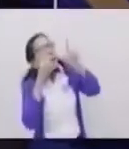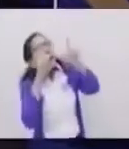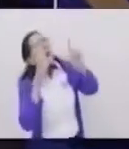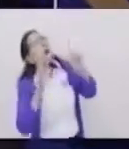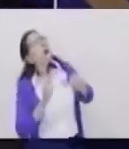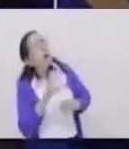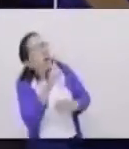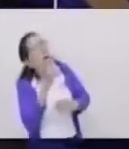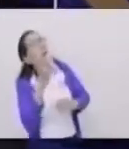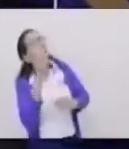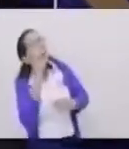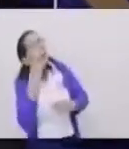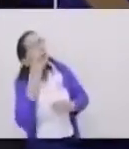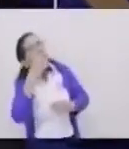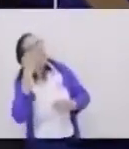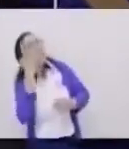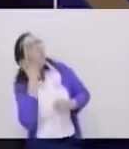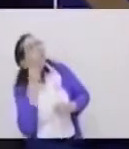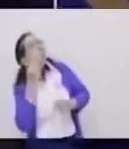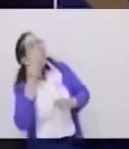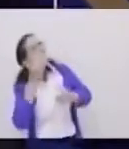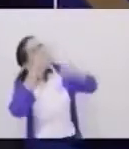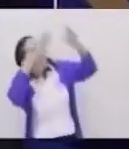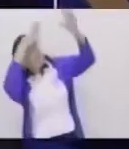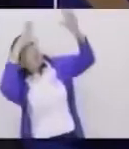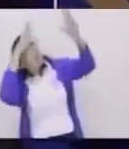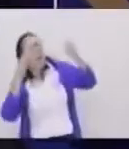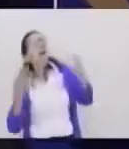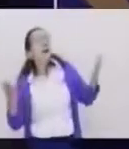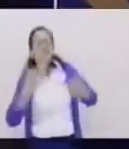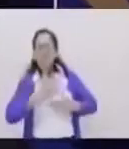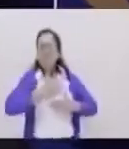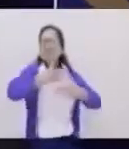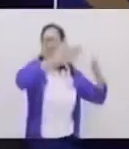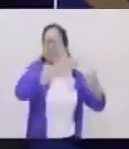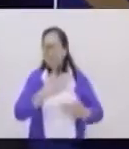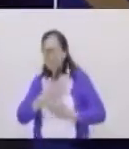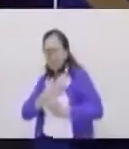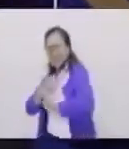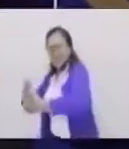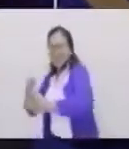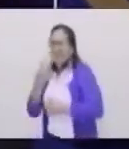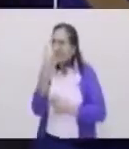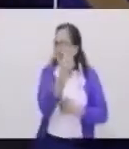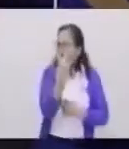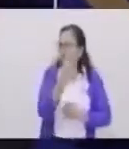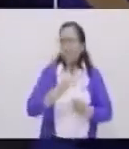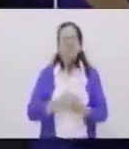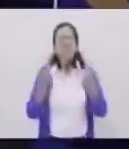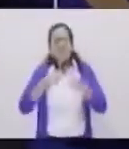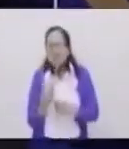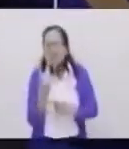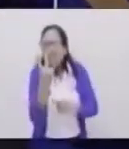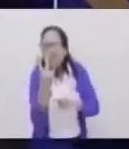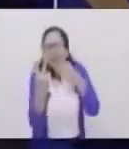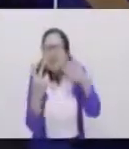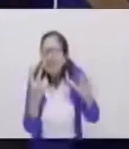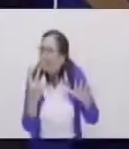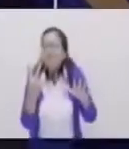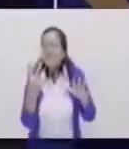mucho y se daba cuenta que tenía grandes habilidades y grandes cosas y siempre confiaba en uno el otro. Pero no salían